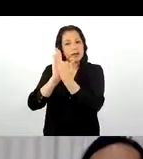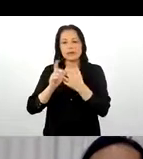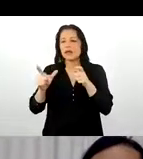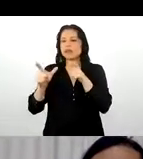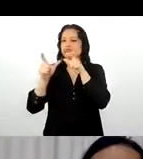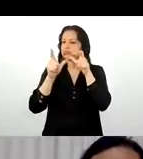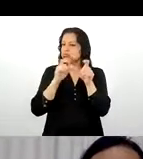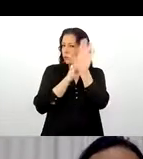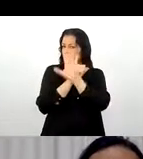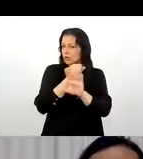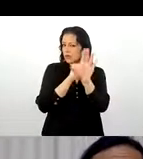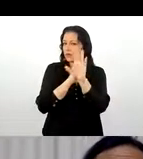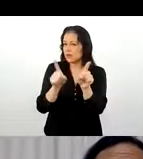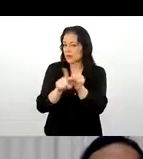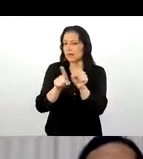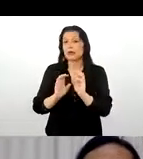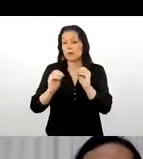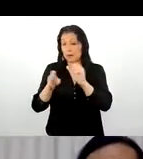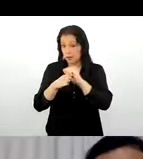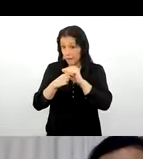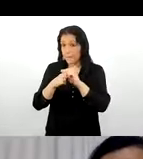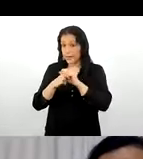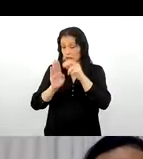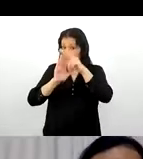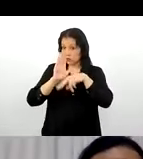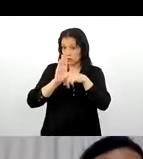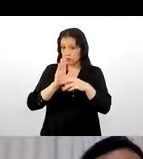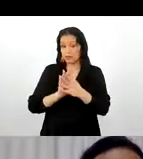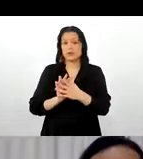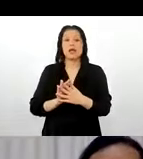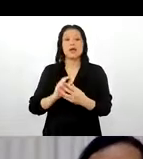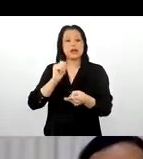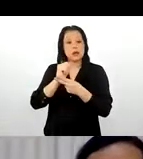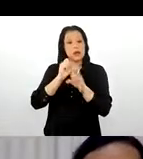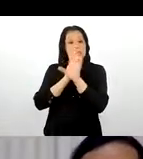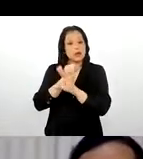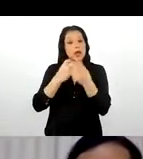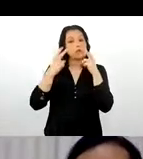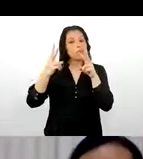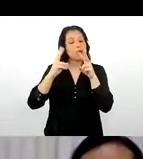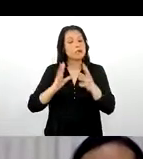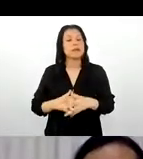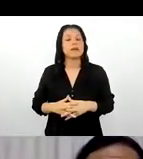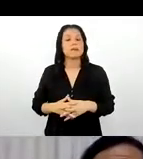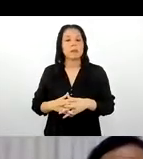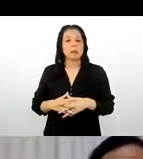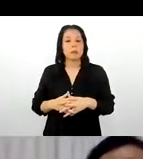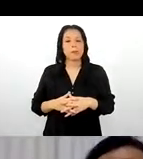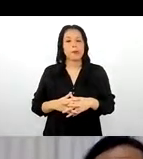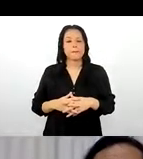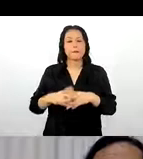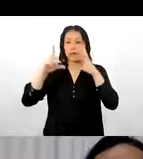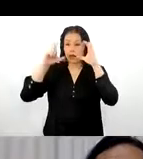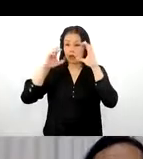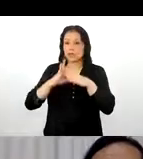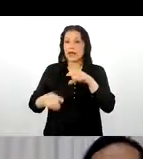que también están aplicando las medidas de bioseguridad, como pueden ver aquí en las imágenes. Tanto en el